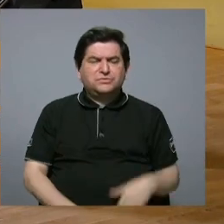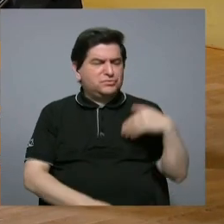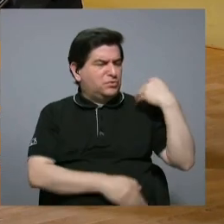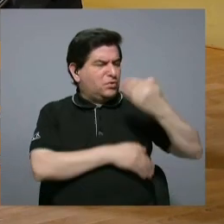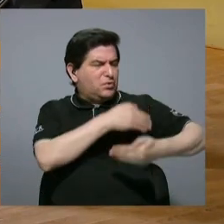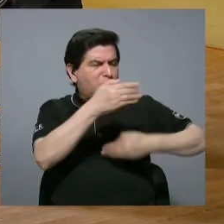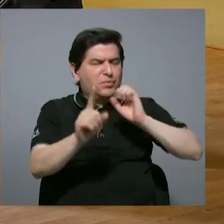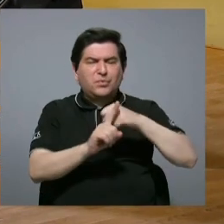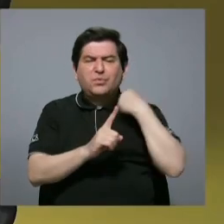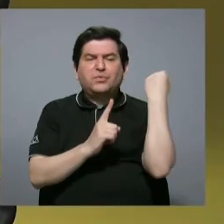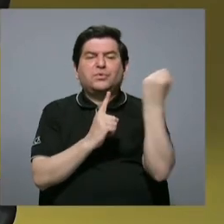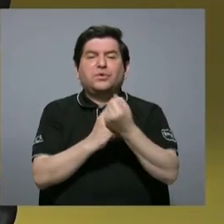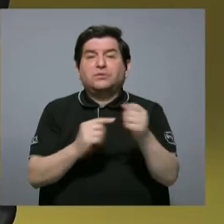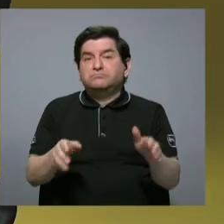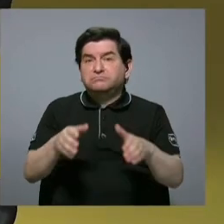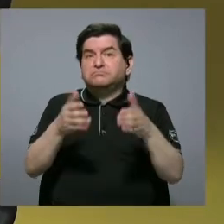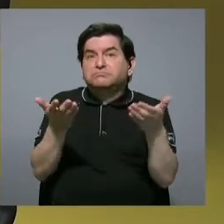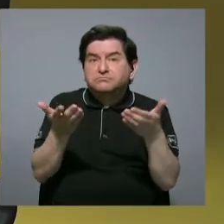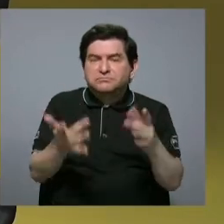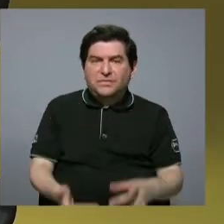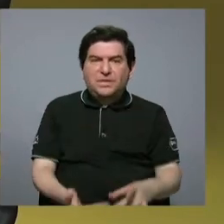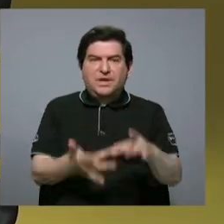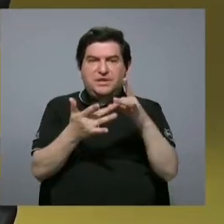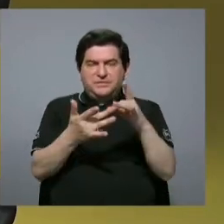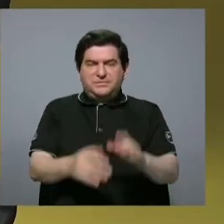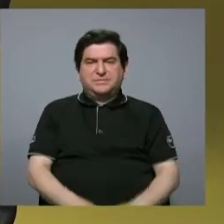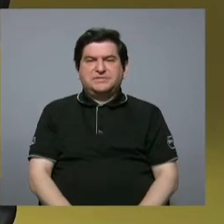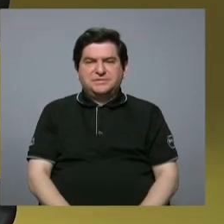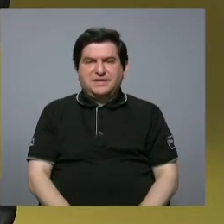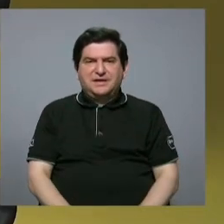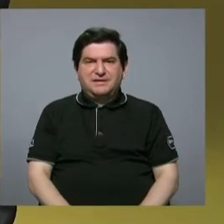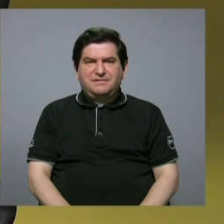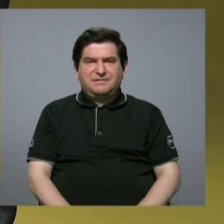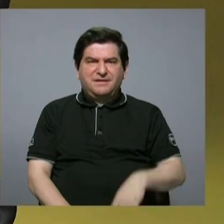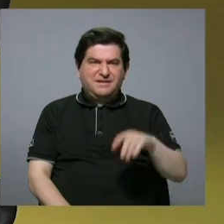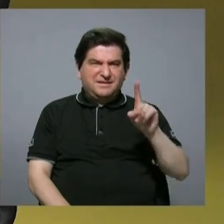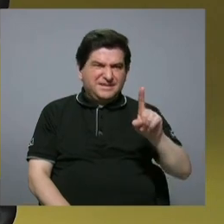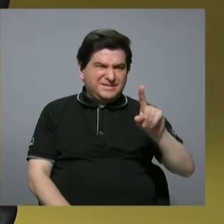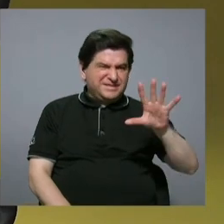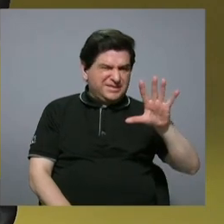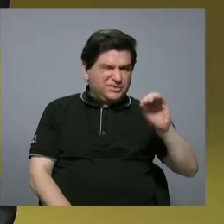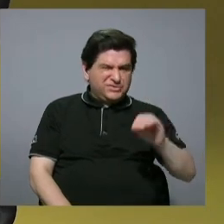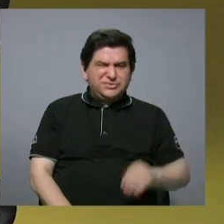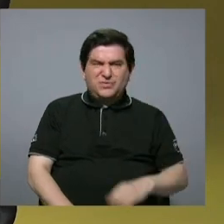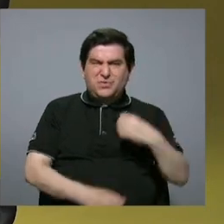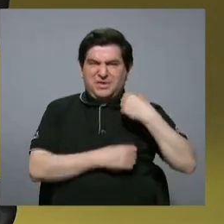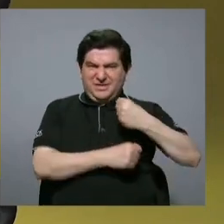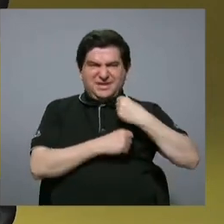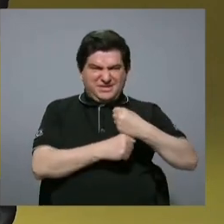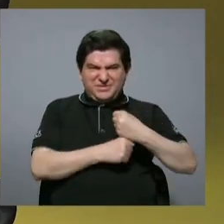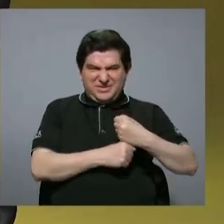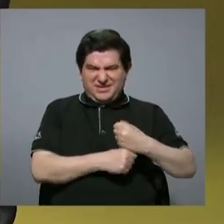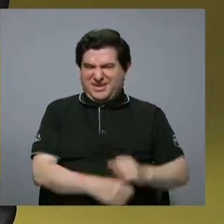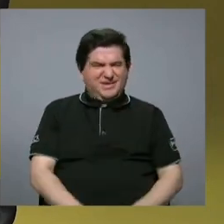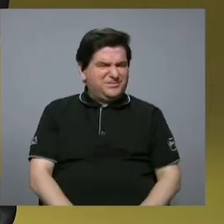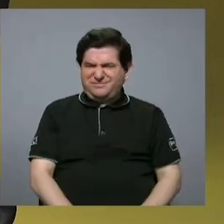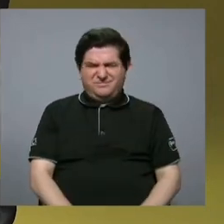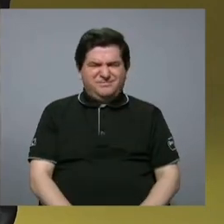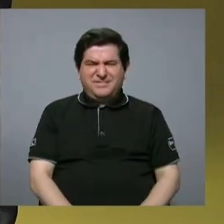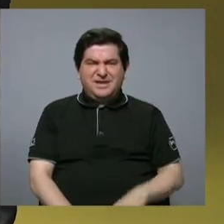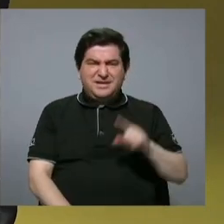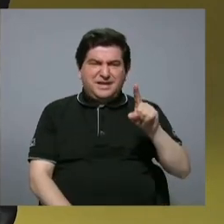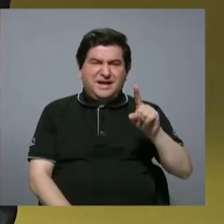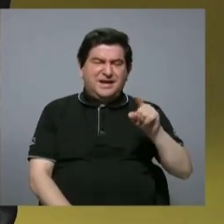las cosas, ¿verdad? Y sobre todo, no pasar de 150 soldados a 20 nicoyanos